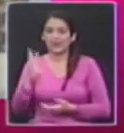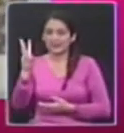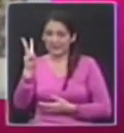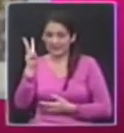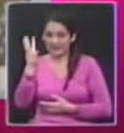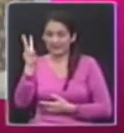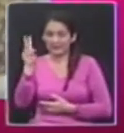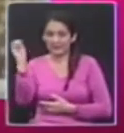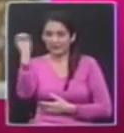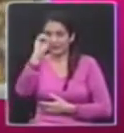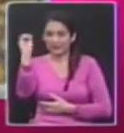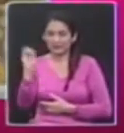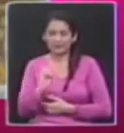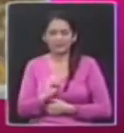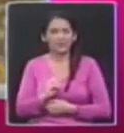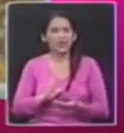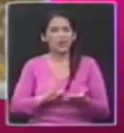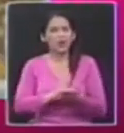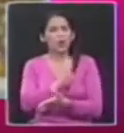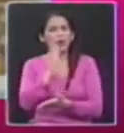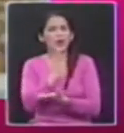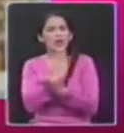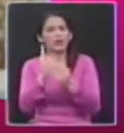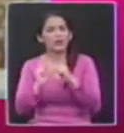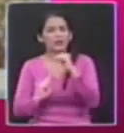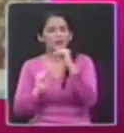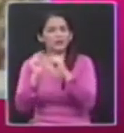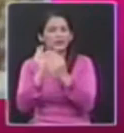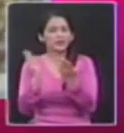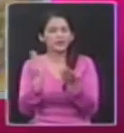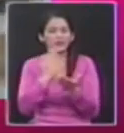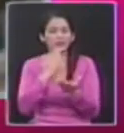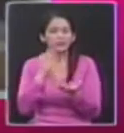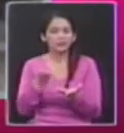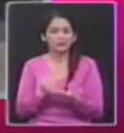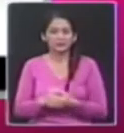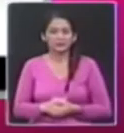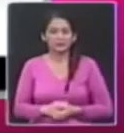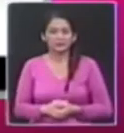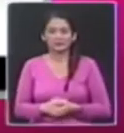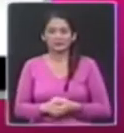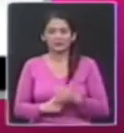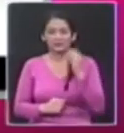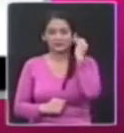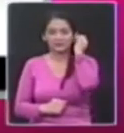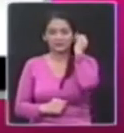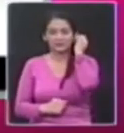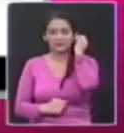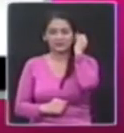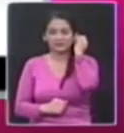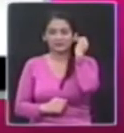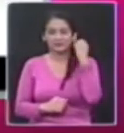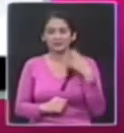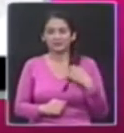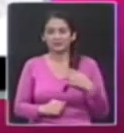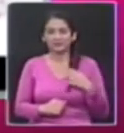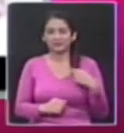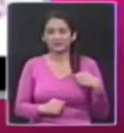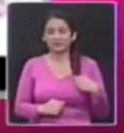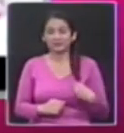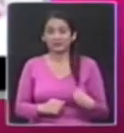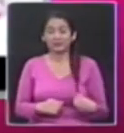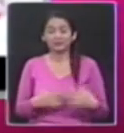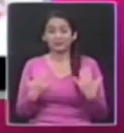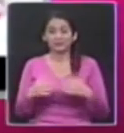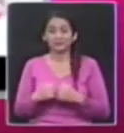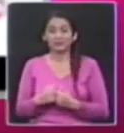estará ubicada la escuela y también qué servicios va a ofrecer? Aquí es súper importante tocar ese punto porque tenemos un tercer socio estratégico